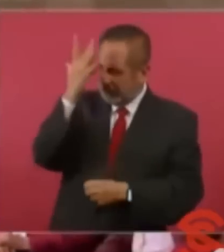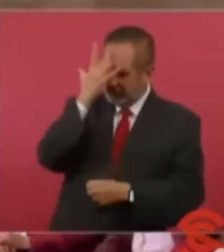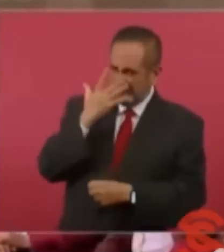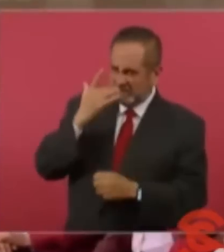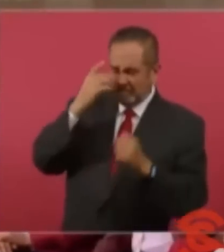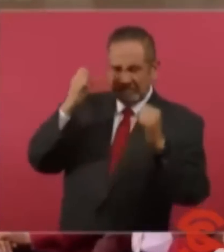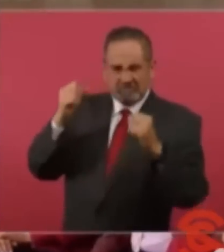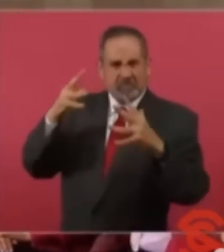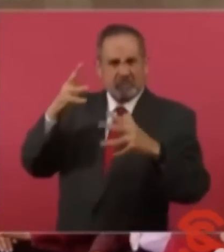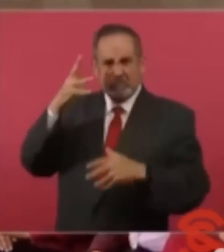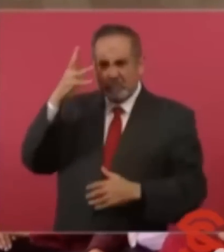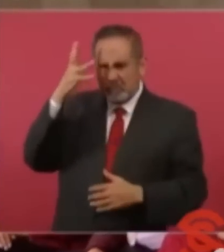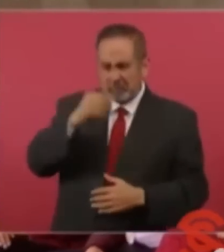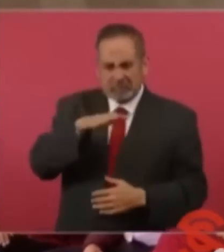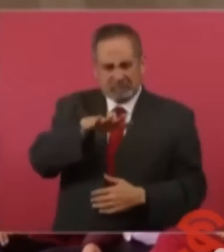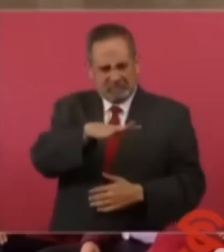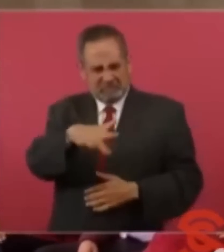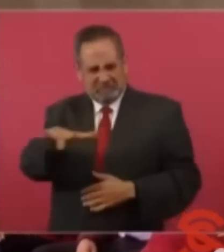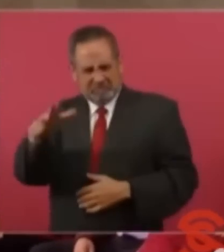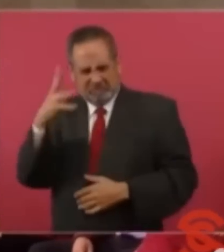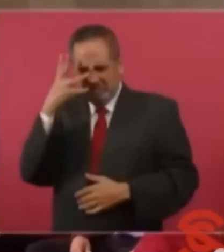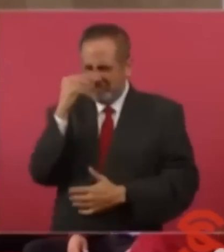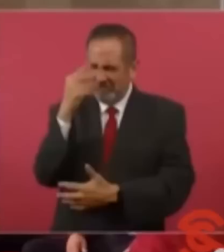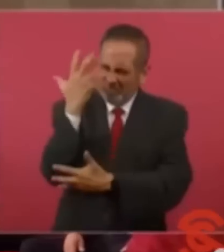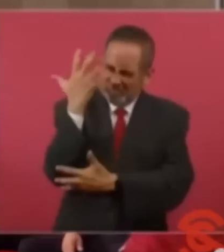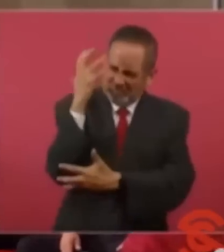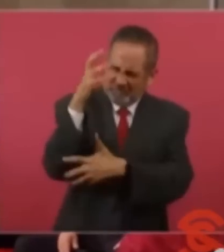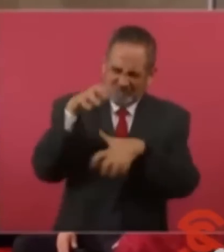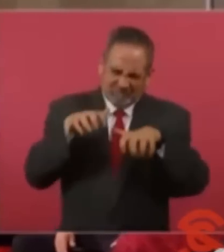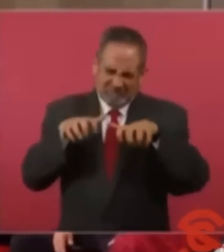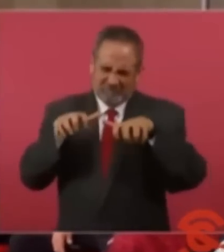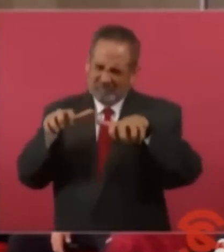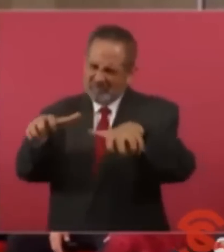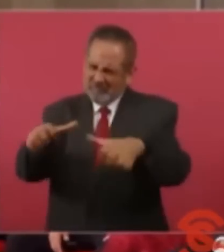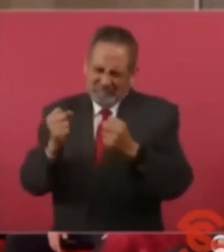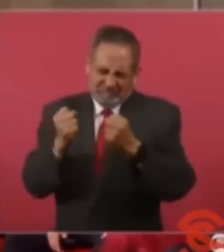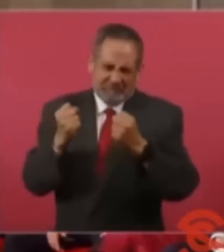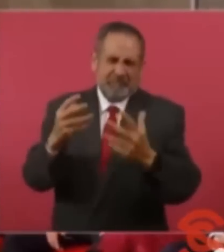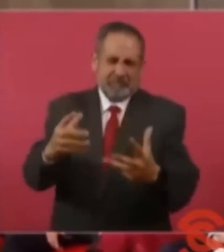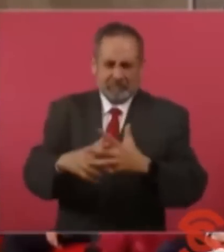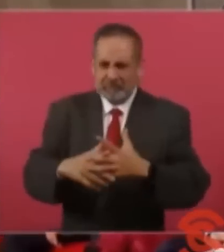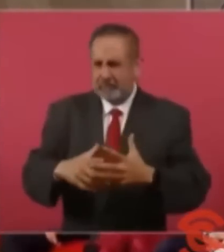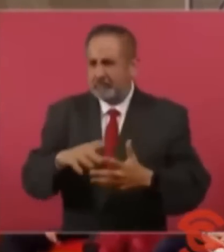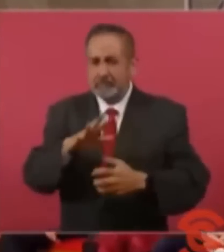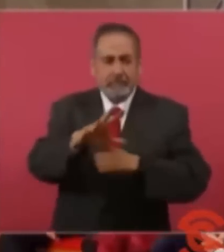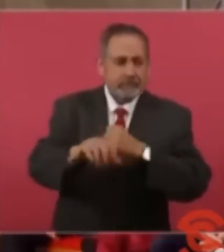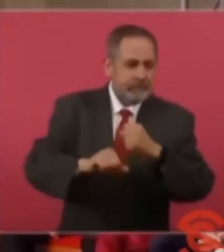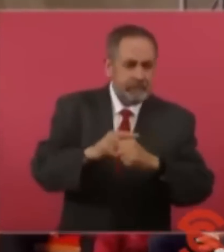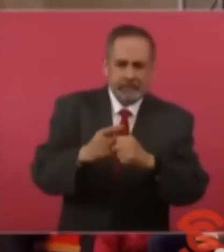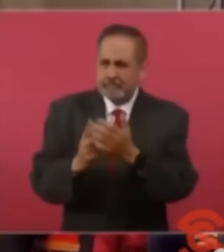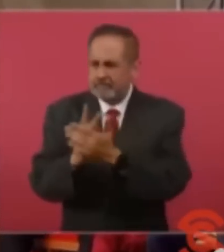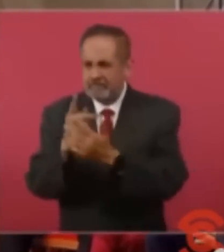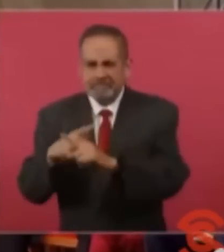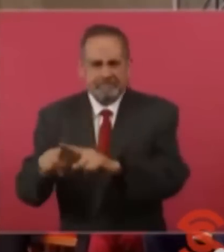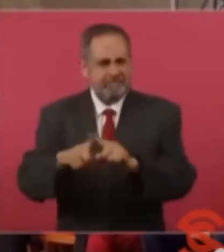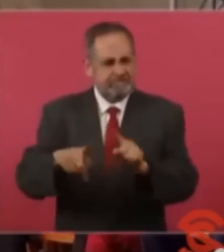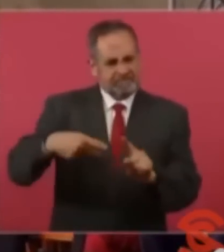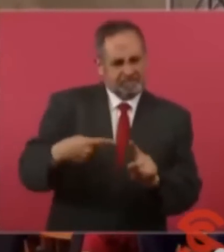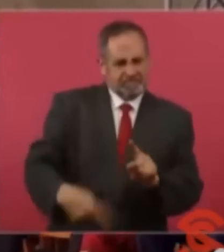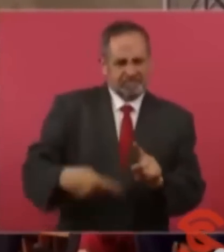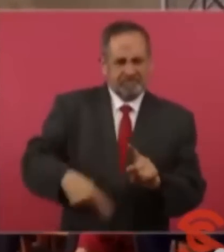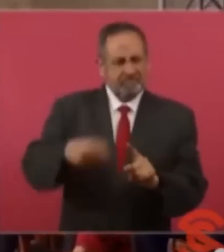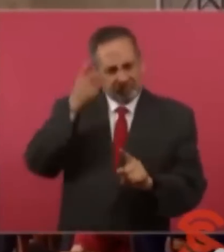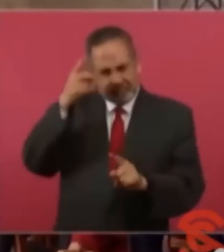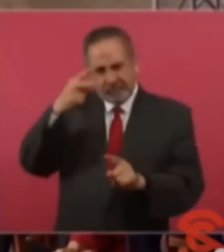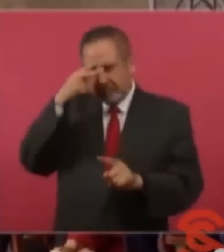bellas playas, selva tropical, flora y fauna nativa y de